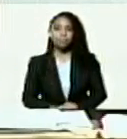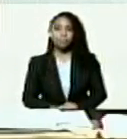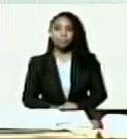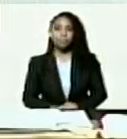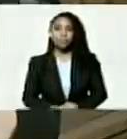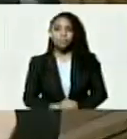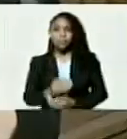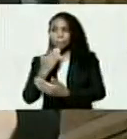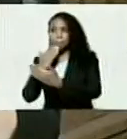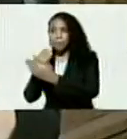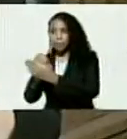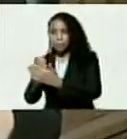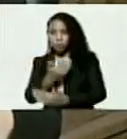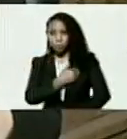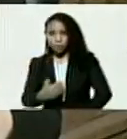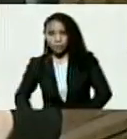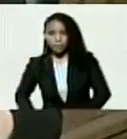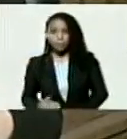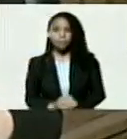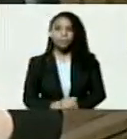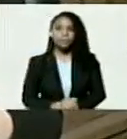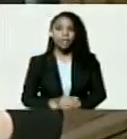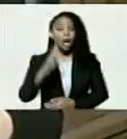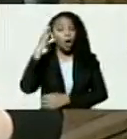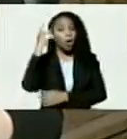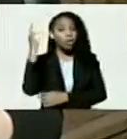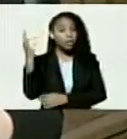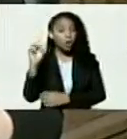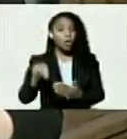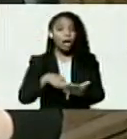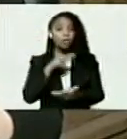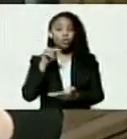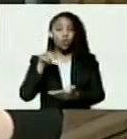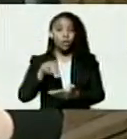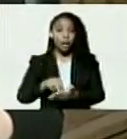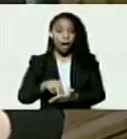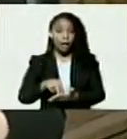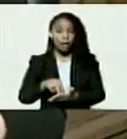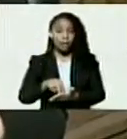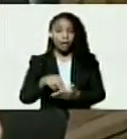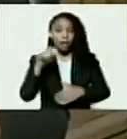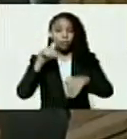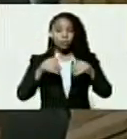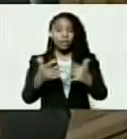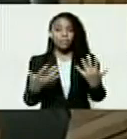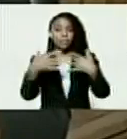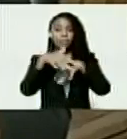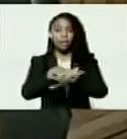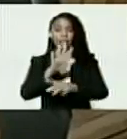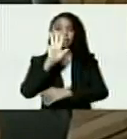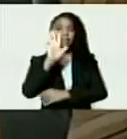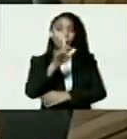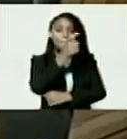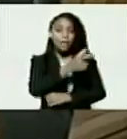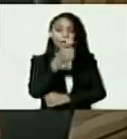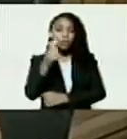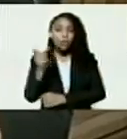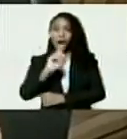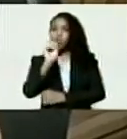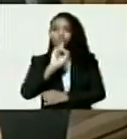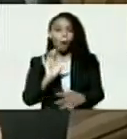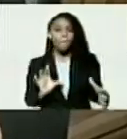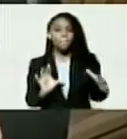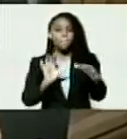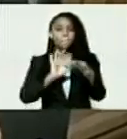Con su permiso, presidente. El Consejo Nacional Electoral estará integrado por 5 personas no